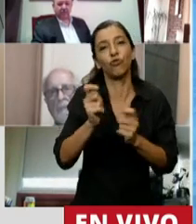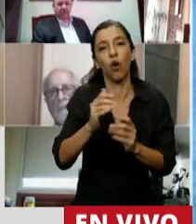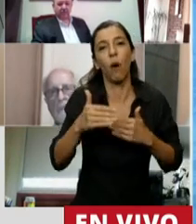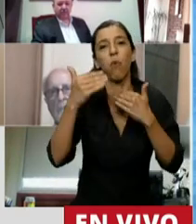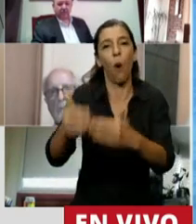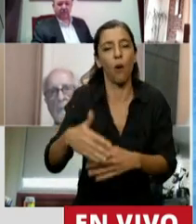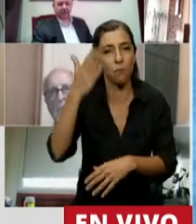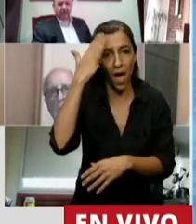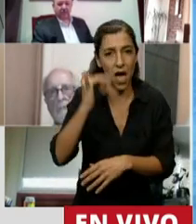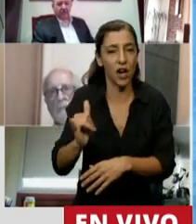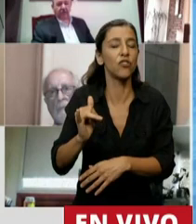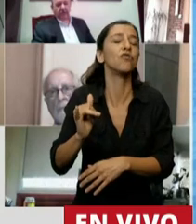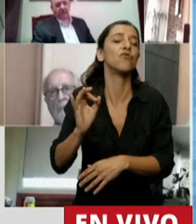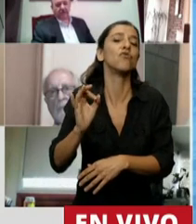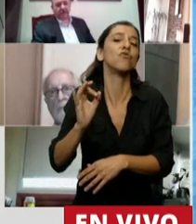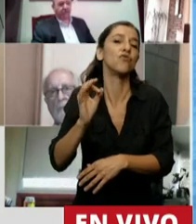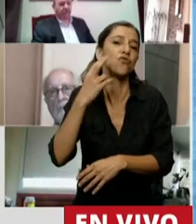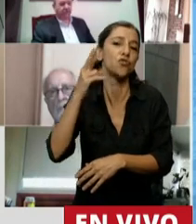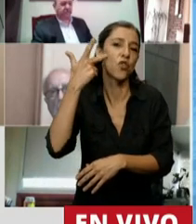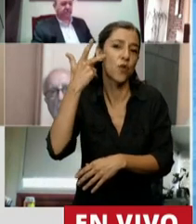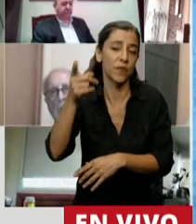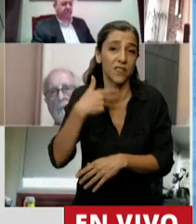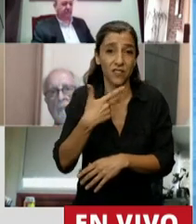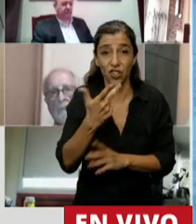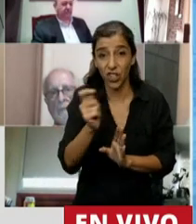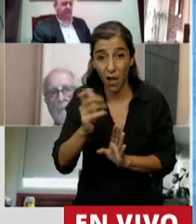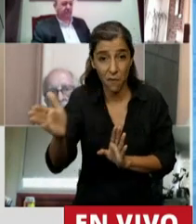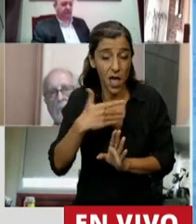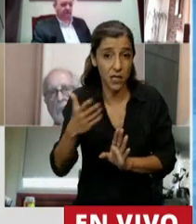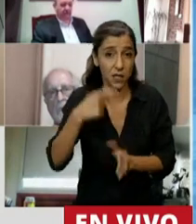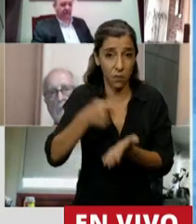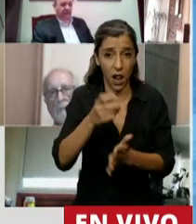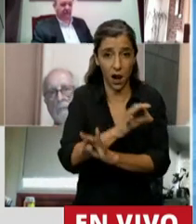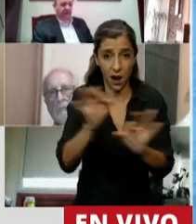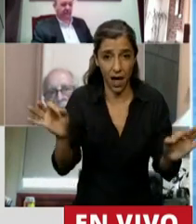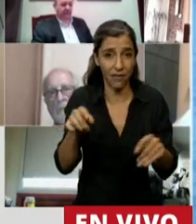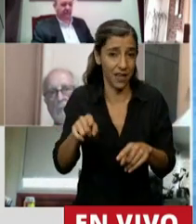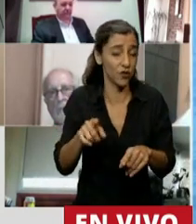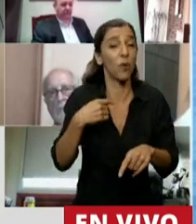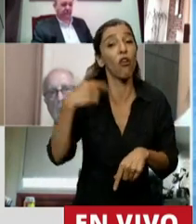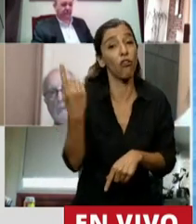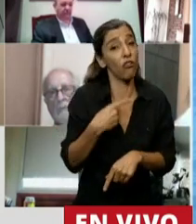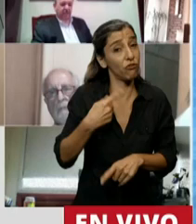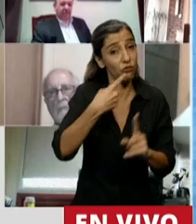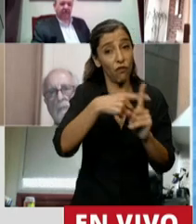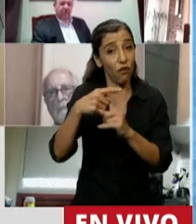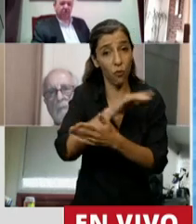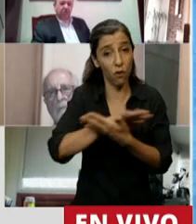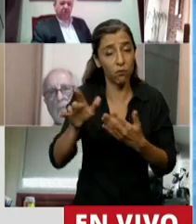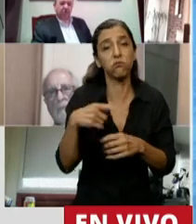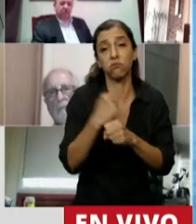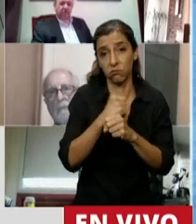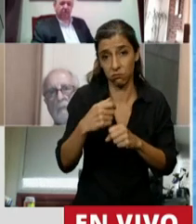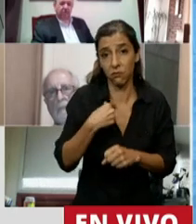comen 7 puntos a los jubilados, ahí le comen ese trimestre, ese fue el trimestre que se comió. No es así con la fórmula que estamos aprobando, porque hemos